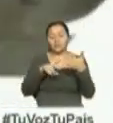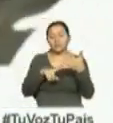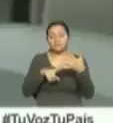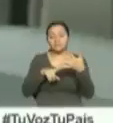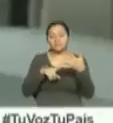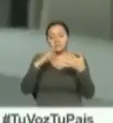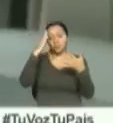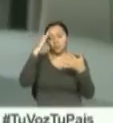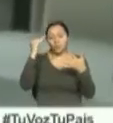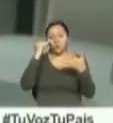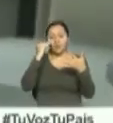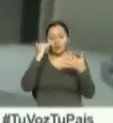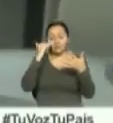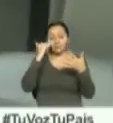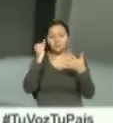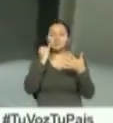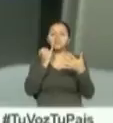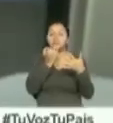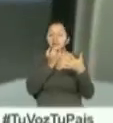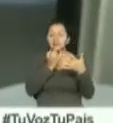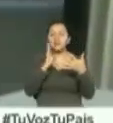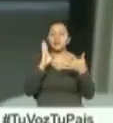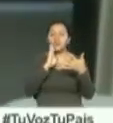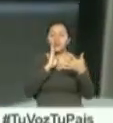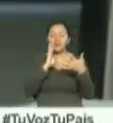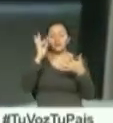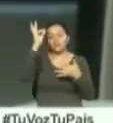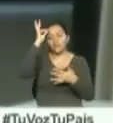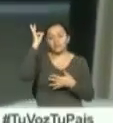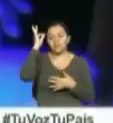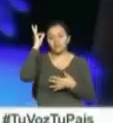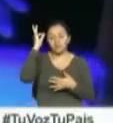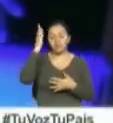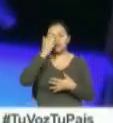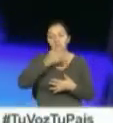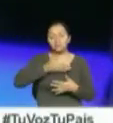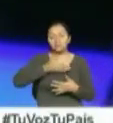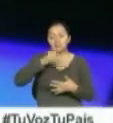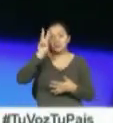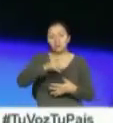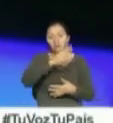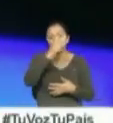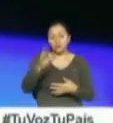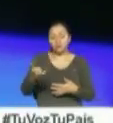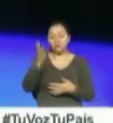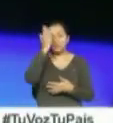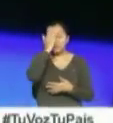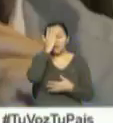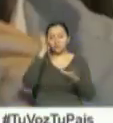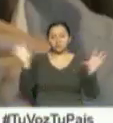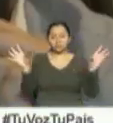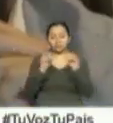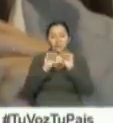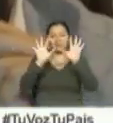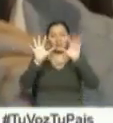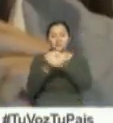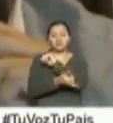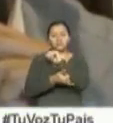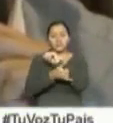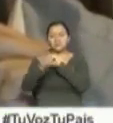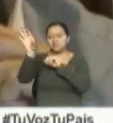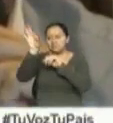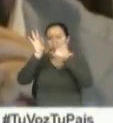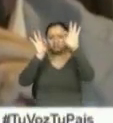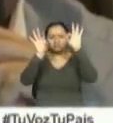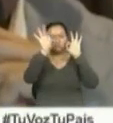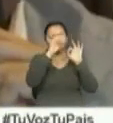Corea, Israel, Bélgica, Francia, Reino Unido e Irán. Son los países, en este caso, que hemos logrado identificar